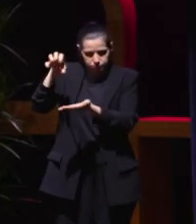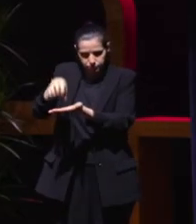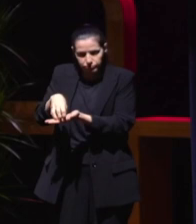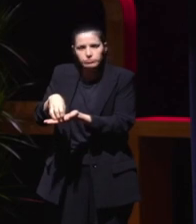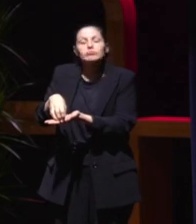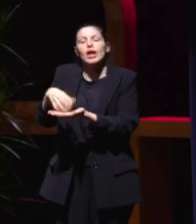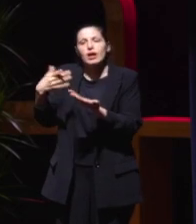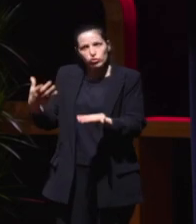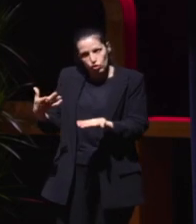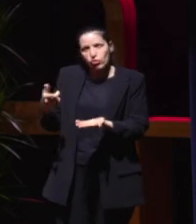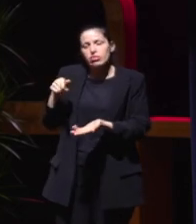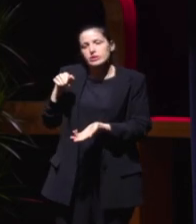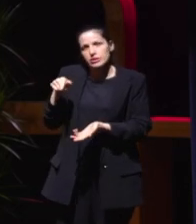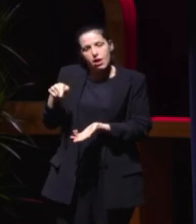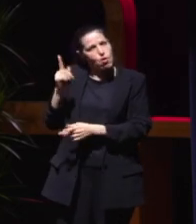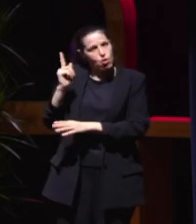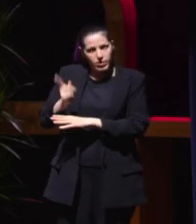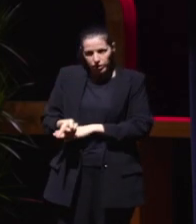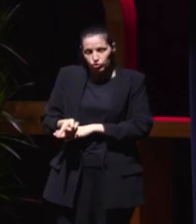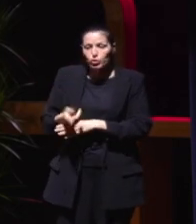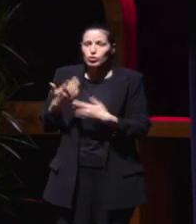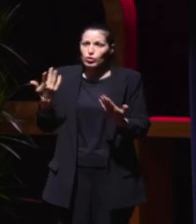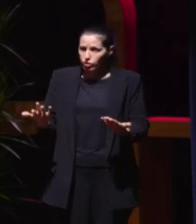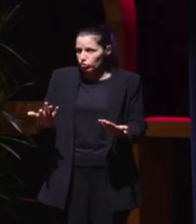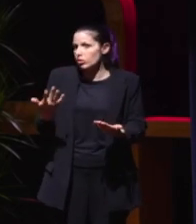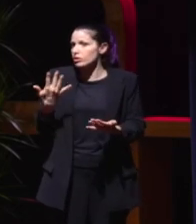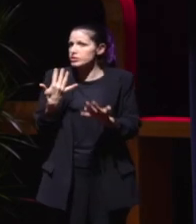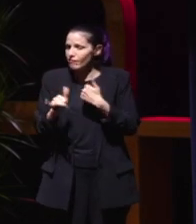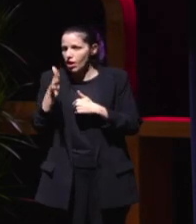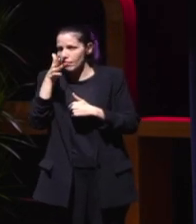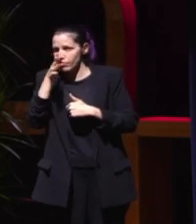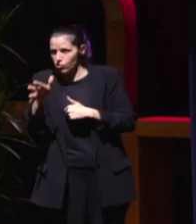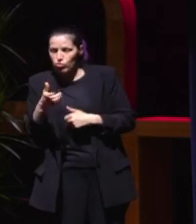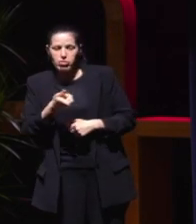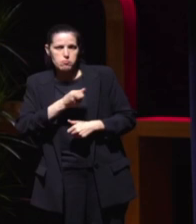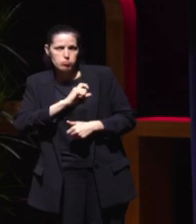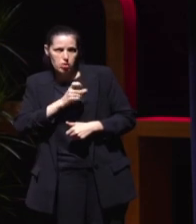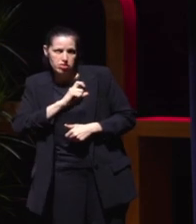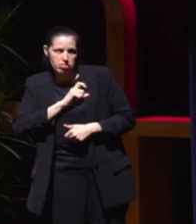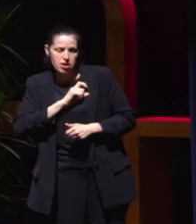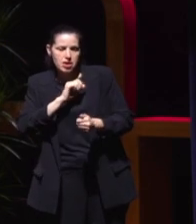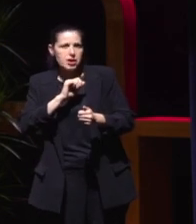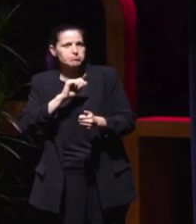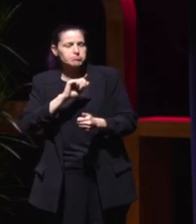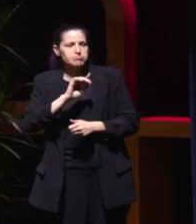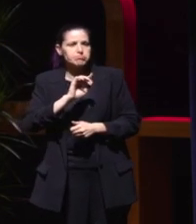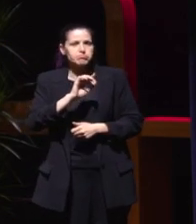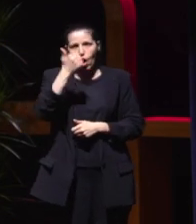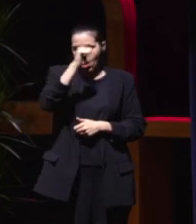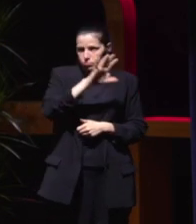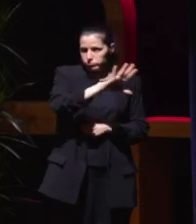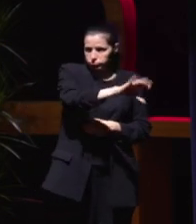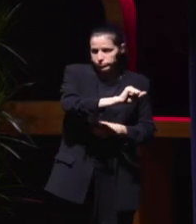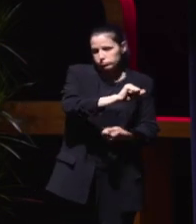todo acabó como tiene que acabar Y a partir de eso primero estos temas aparecen como el papel cuché como algo